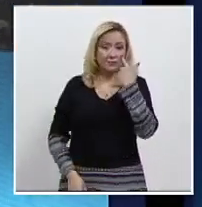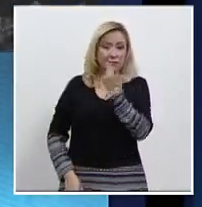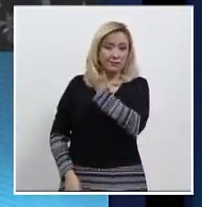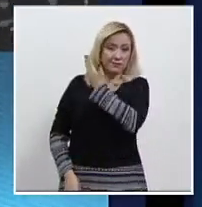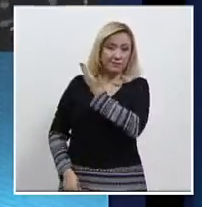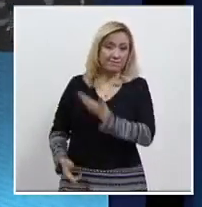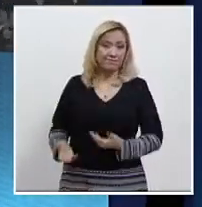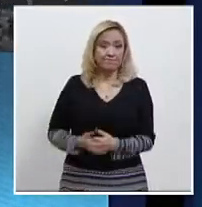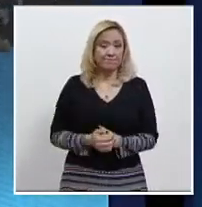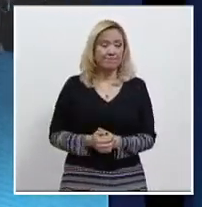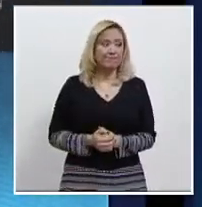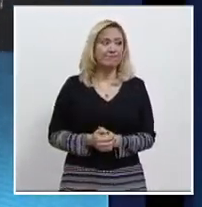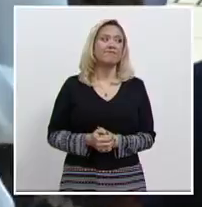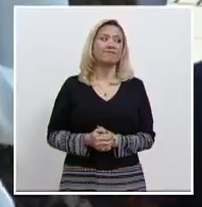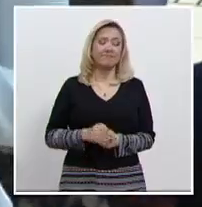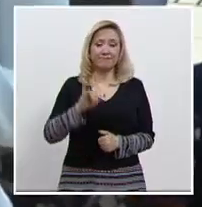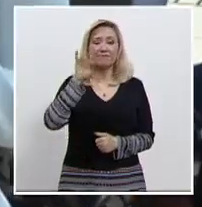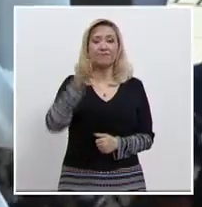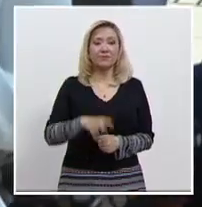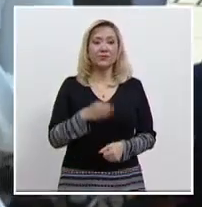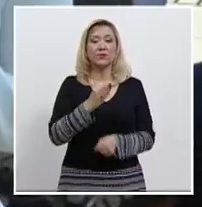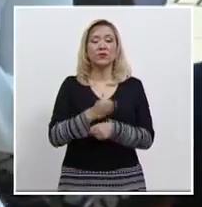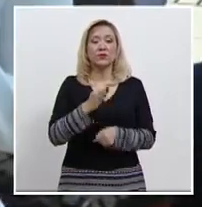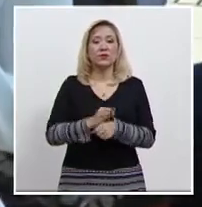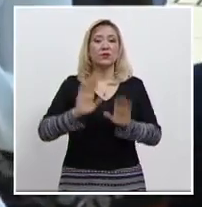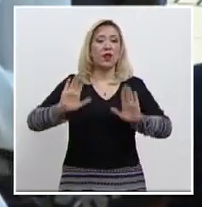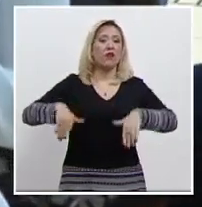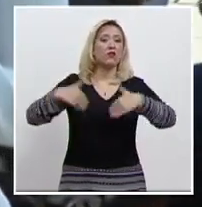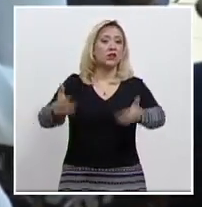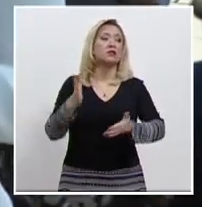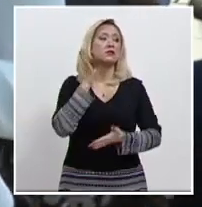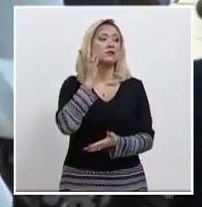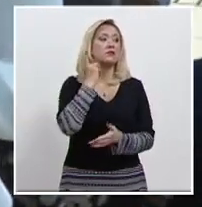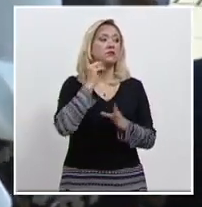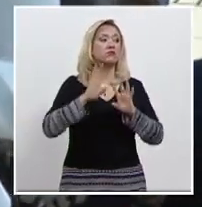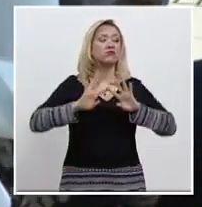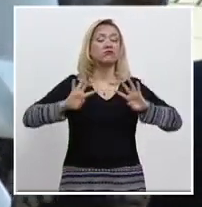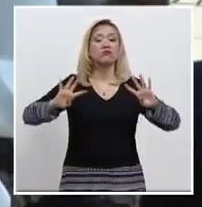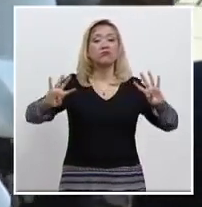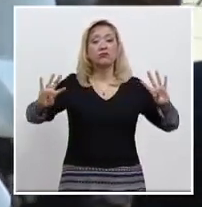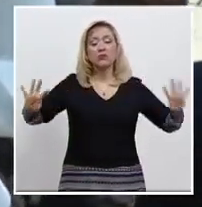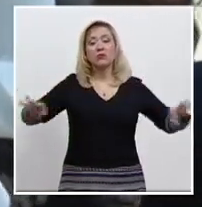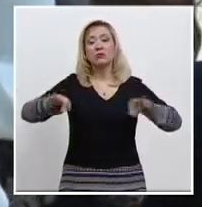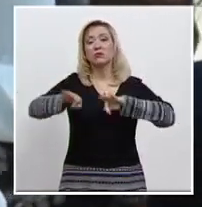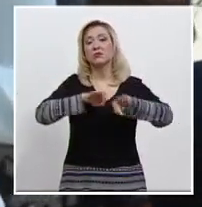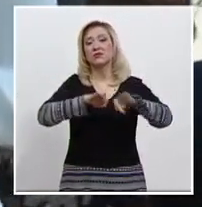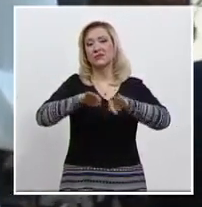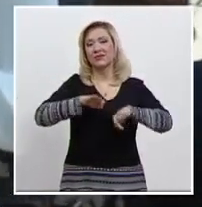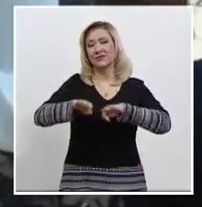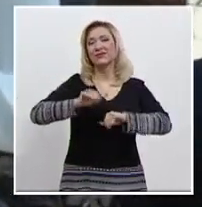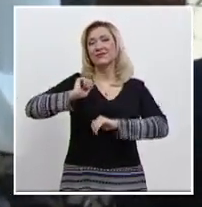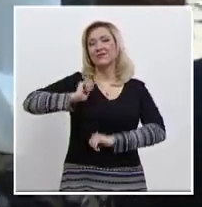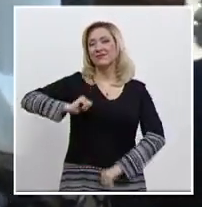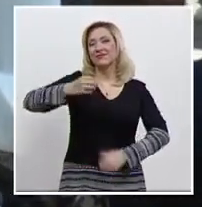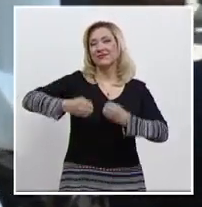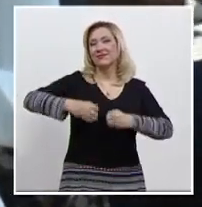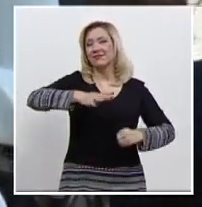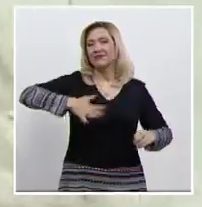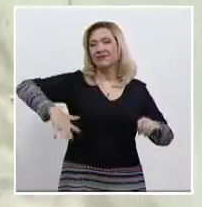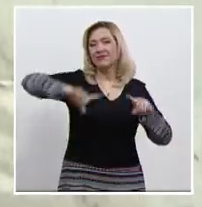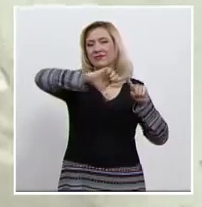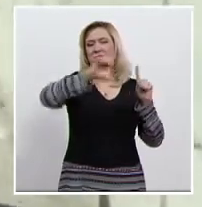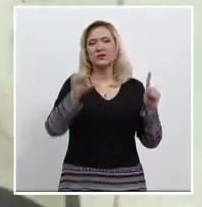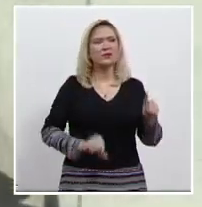Muy buenas tardes. Como comentas, nos encontramos afuera de la Cámara de Diputados, en donde trabajadores del Poder Judicial se manifiestan